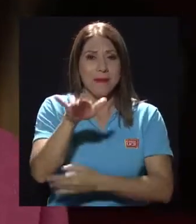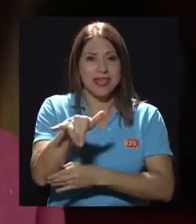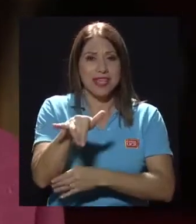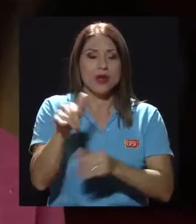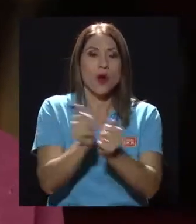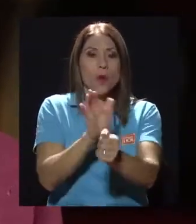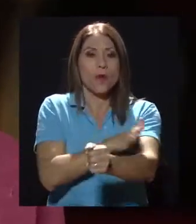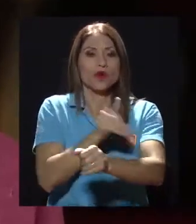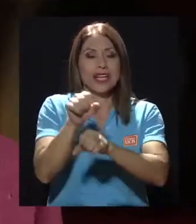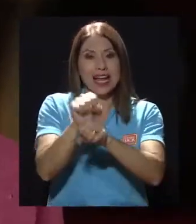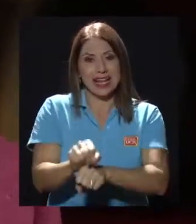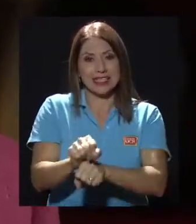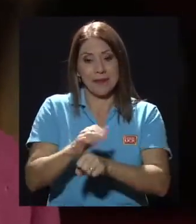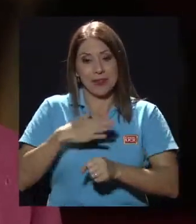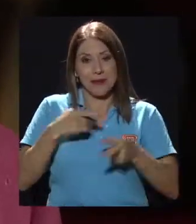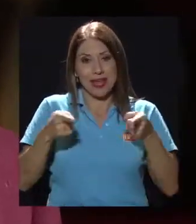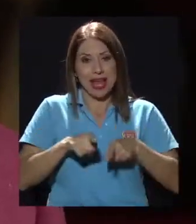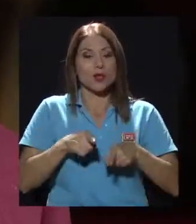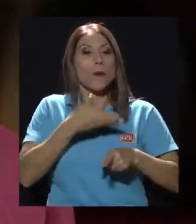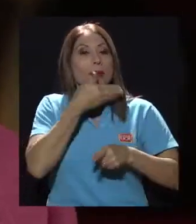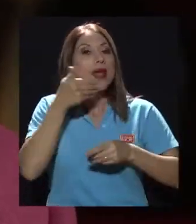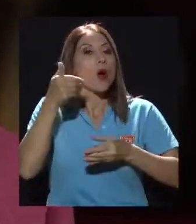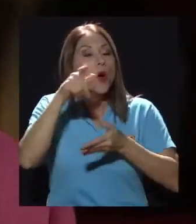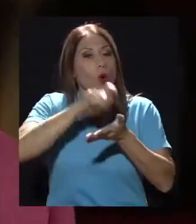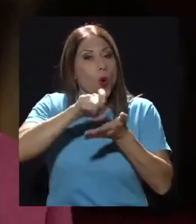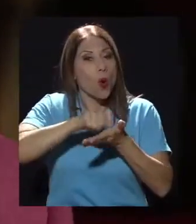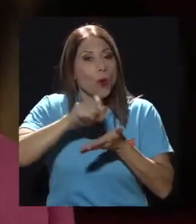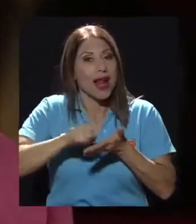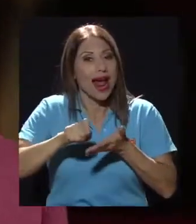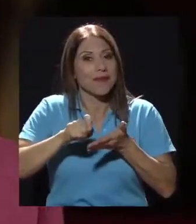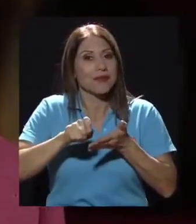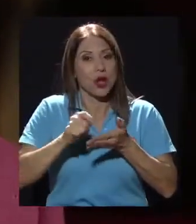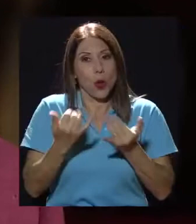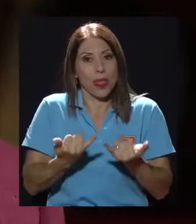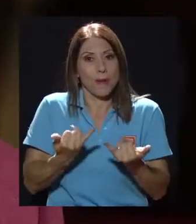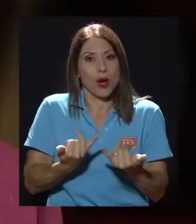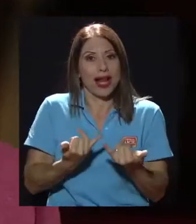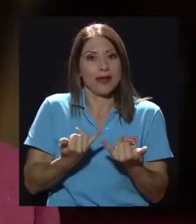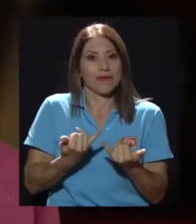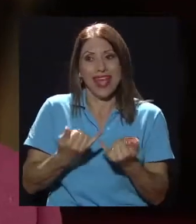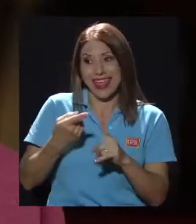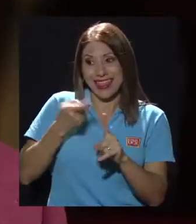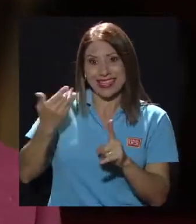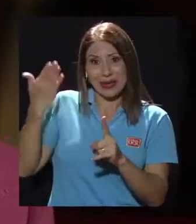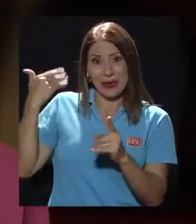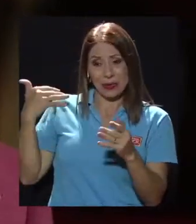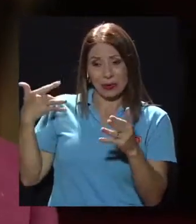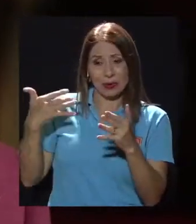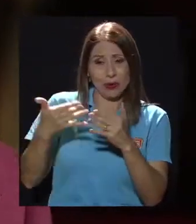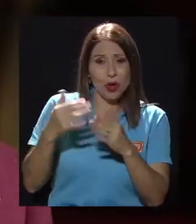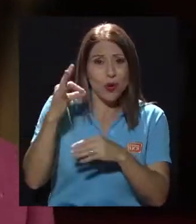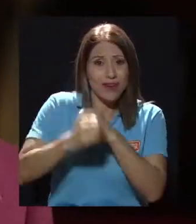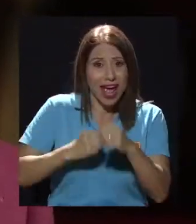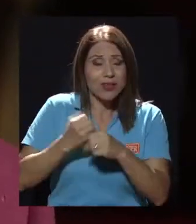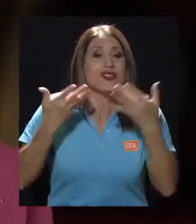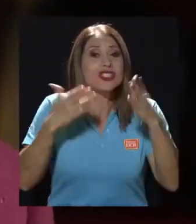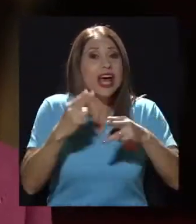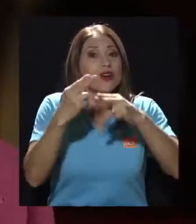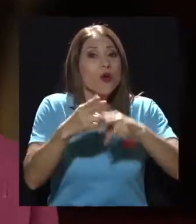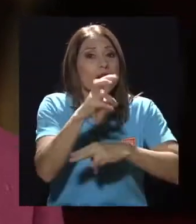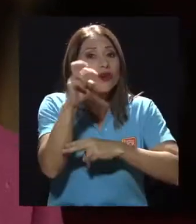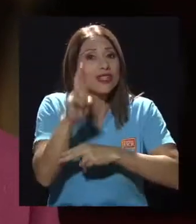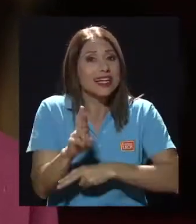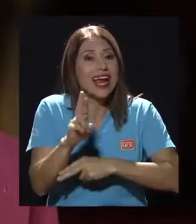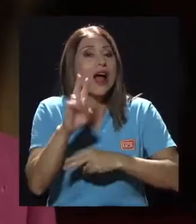mejor obra clásica contemporánea, hasta a la fecha, o sea, 9 años, Costa Rica ha estado nominada 4 veces en la categoría de música